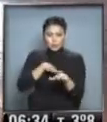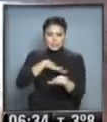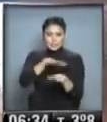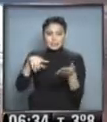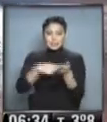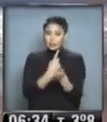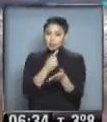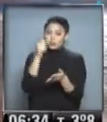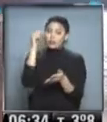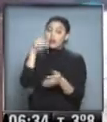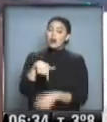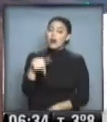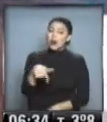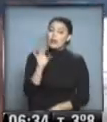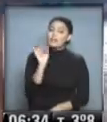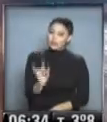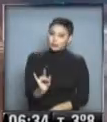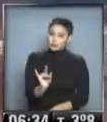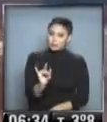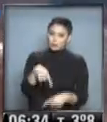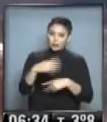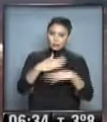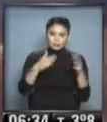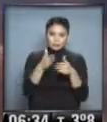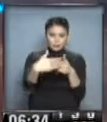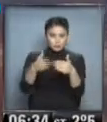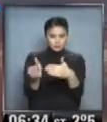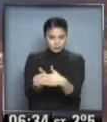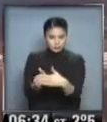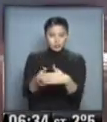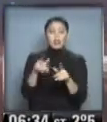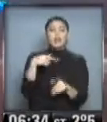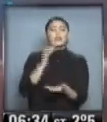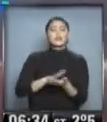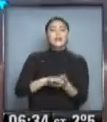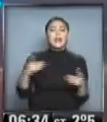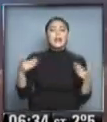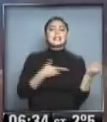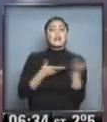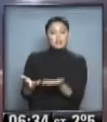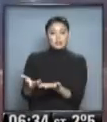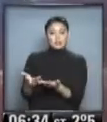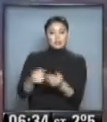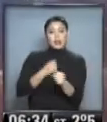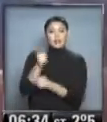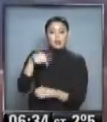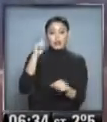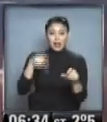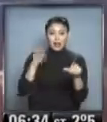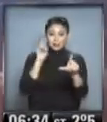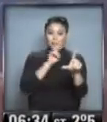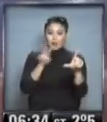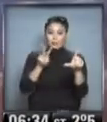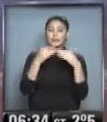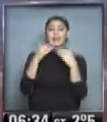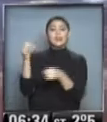céntrica, sin duda se va a complicar bastante. Veamos qué está pasando con los servicios, cómo están funcionando. Vemos la imagen que nos brinda